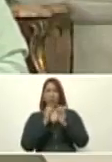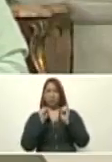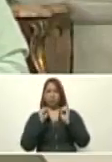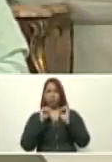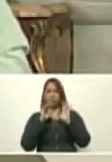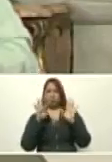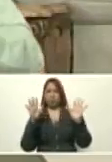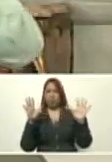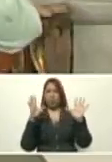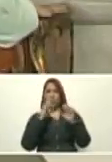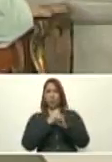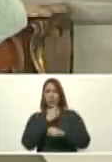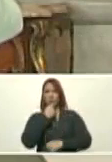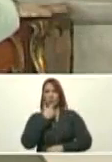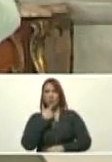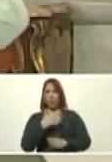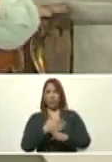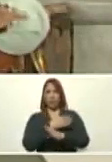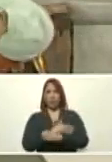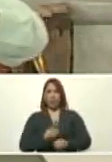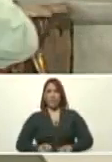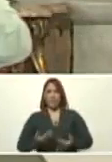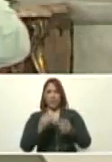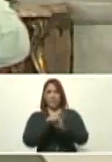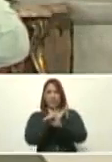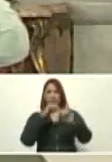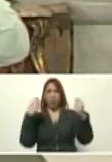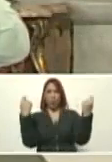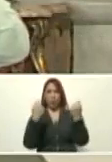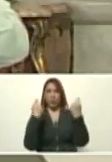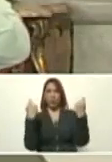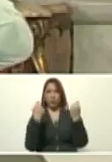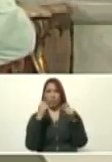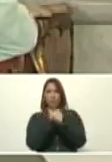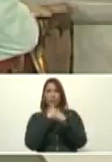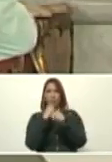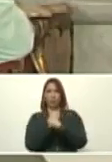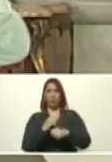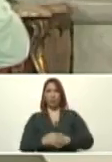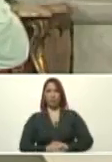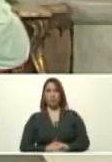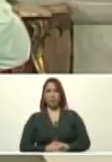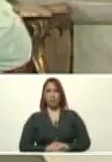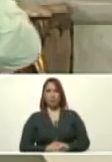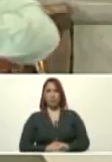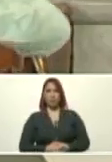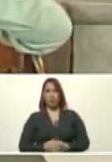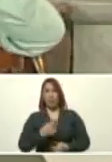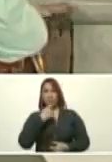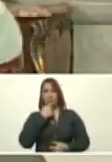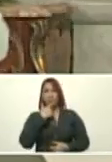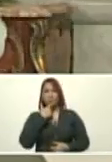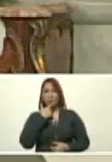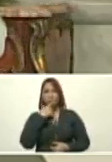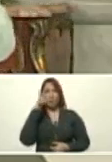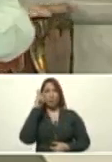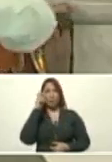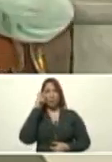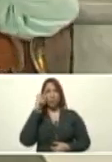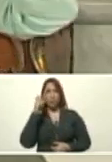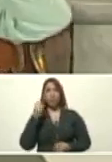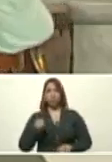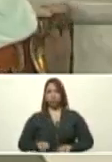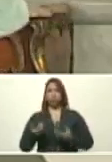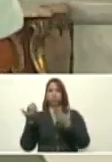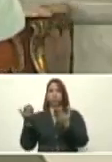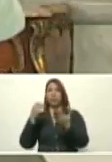hermosa, antes de darle final a esta jornada de trabajo. ¿Qué cosa más hermosa, dedicada a Rusia, a